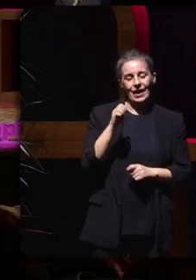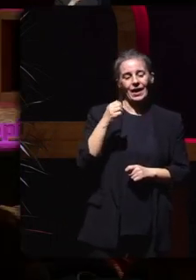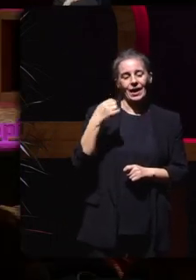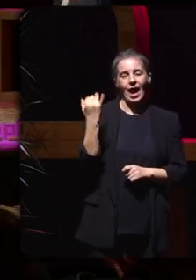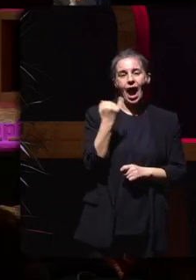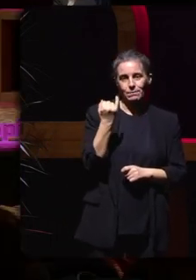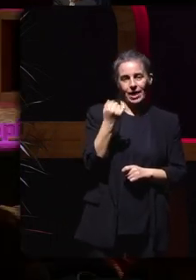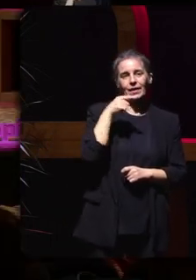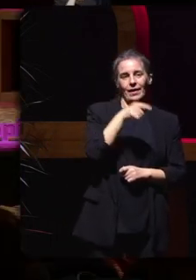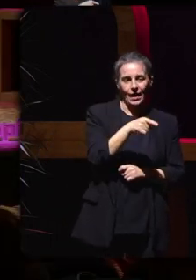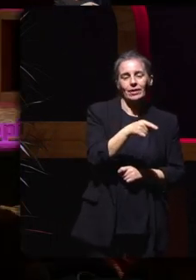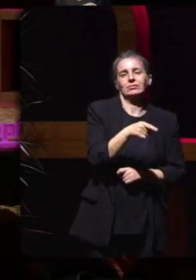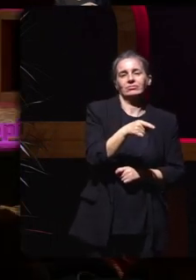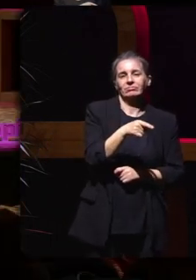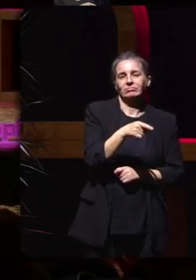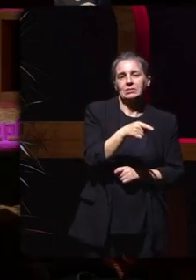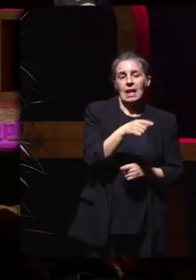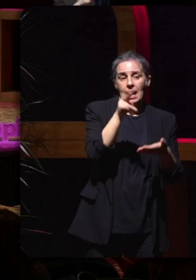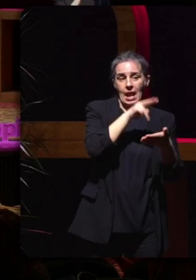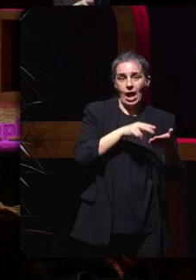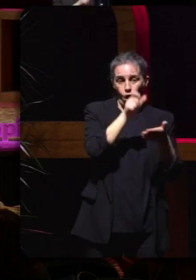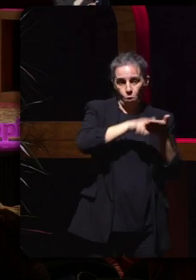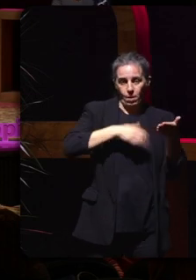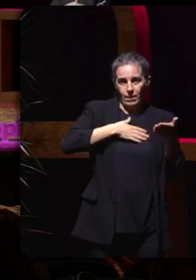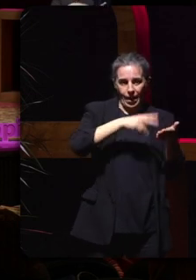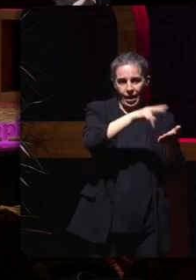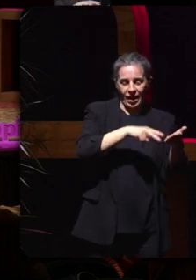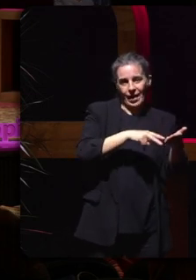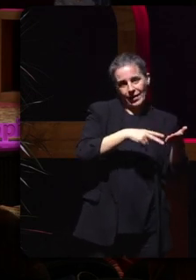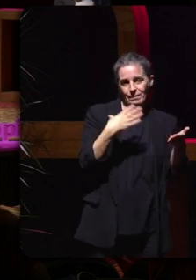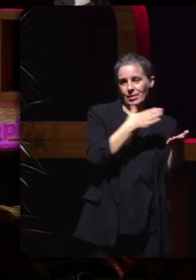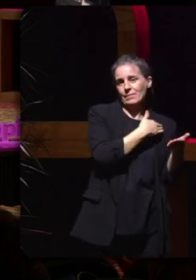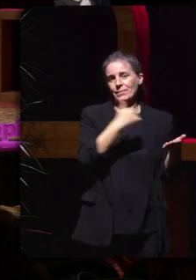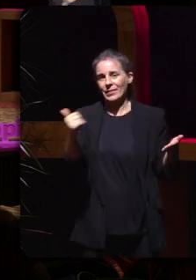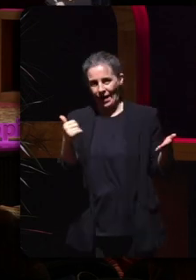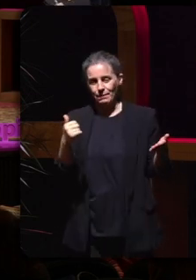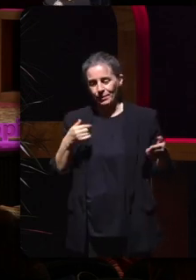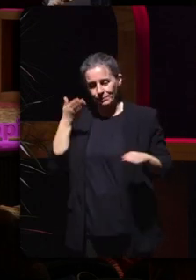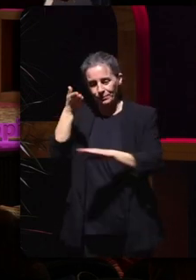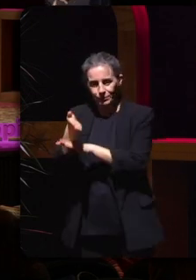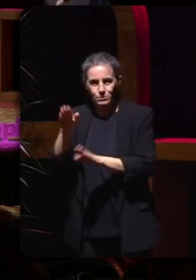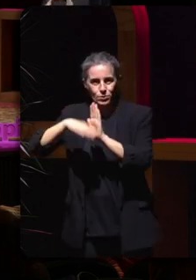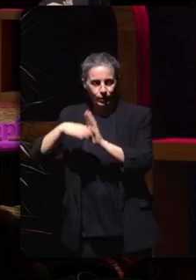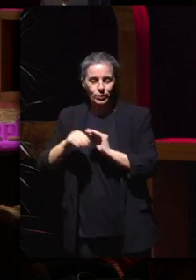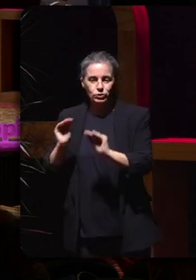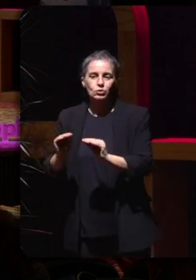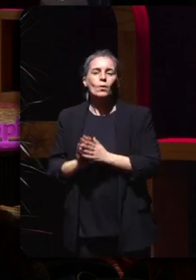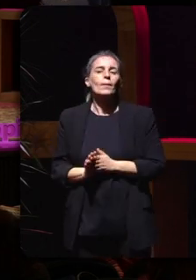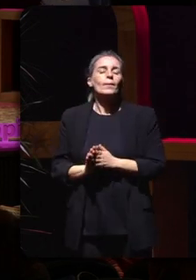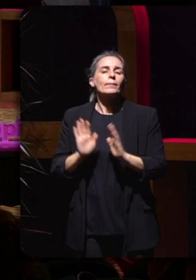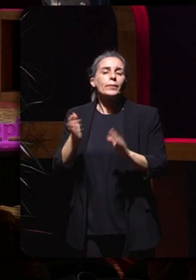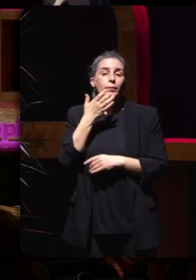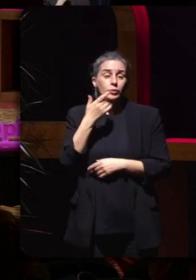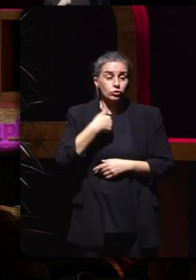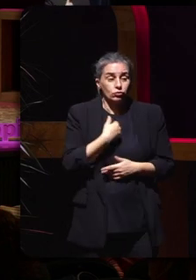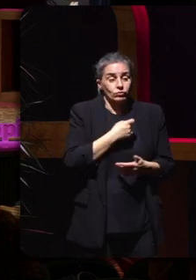quiero decir yo también conozco gente del equipo de sal tengo amigos trabajando ahí pero no fue más que el hecho de cuando escribes en